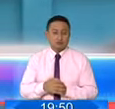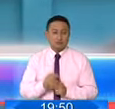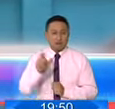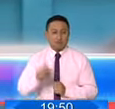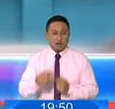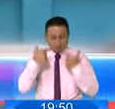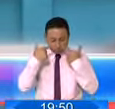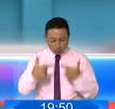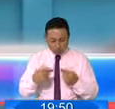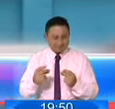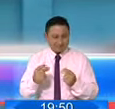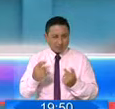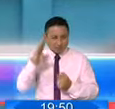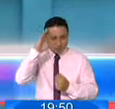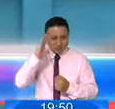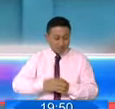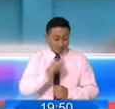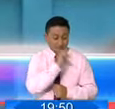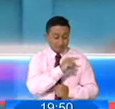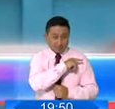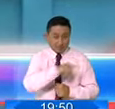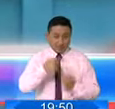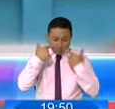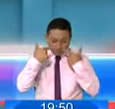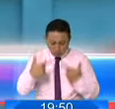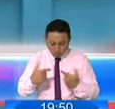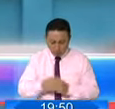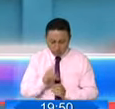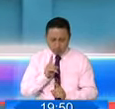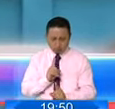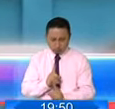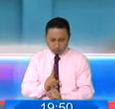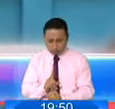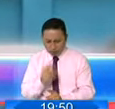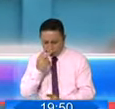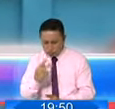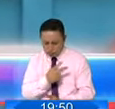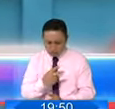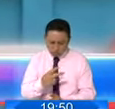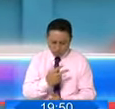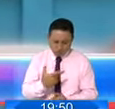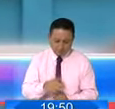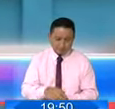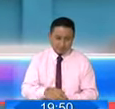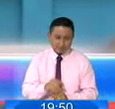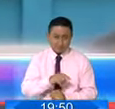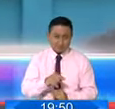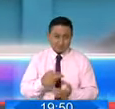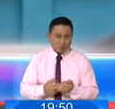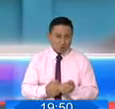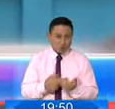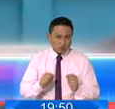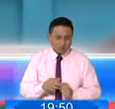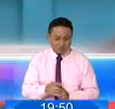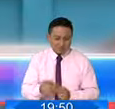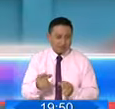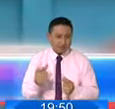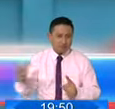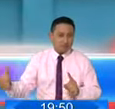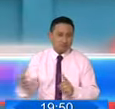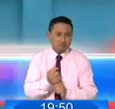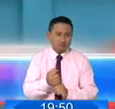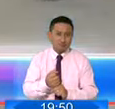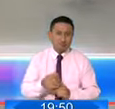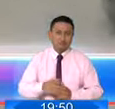seguimiento. Inmediatamente Policía Nacional tiene conocimiento y lo que hacen es gestionar el recurso aquí en sitio para que se pueda dar una